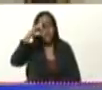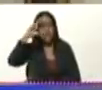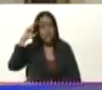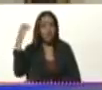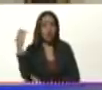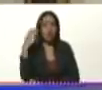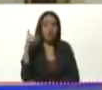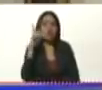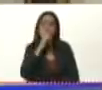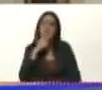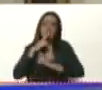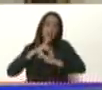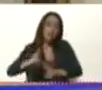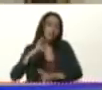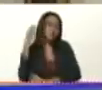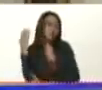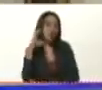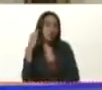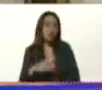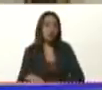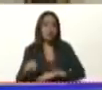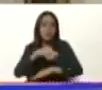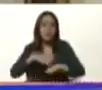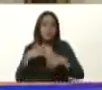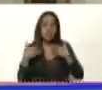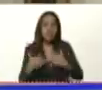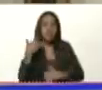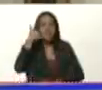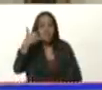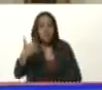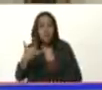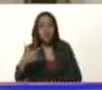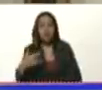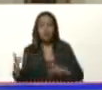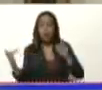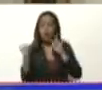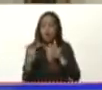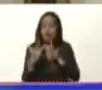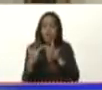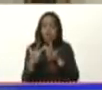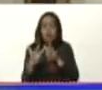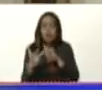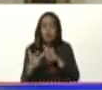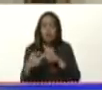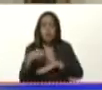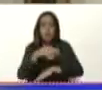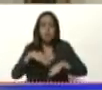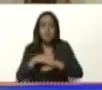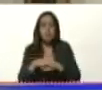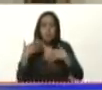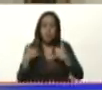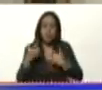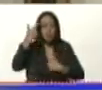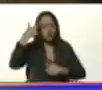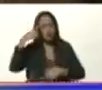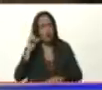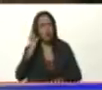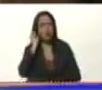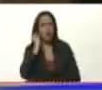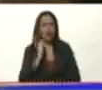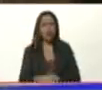llamada. El ministro de Salud de Venezuela estaba llamando al ministro de Salud, creo que es una mujer, una ministra,